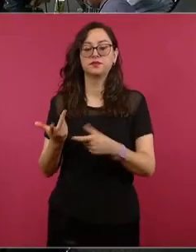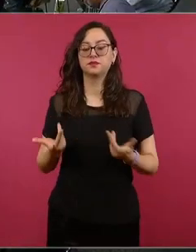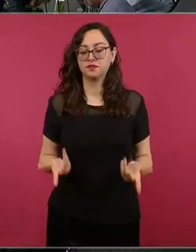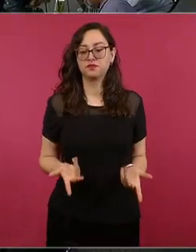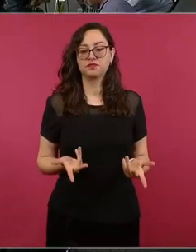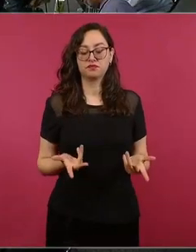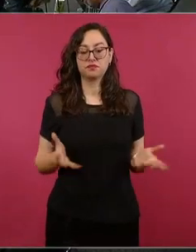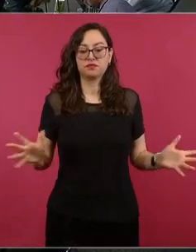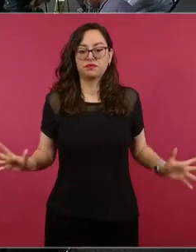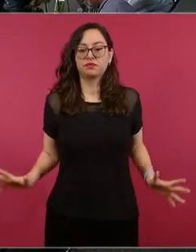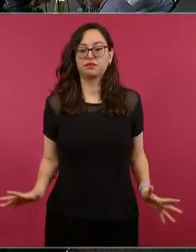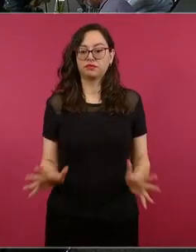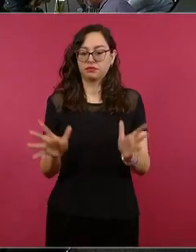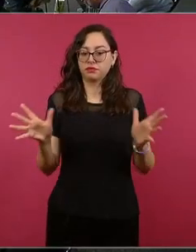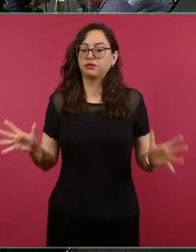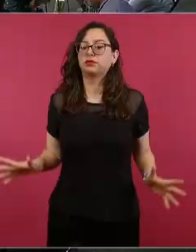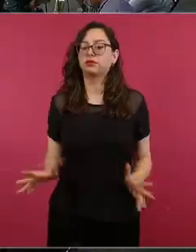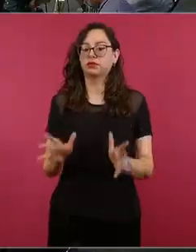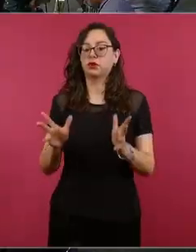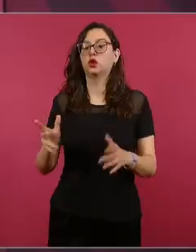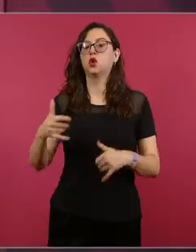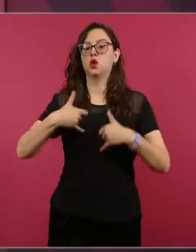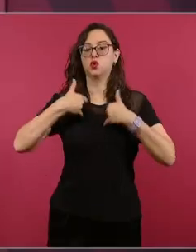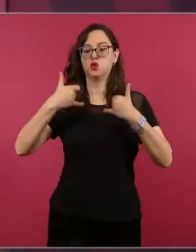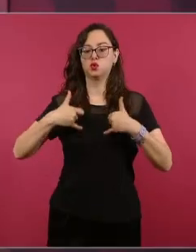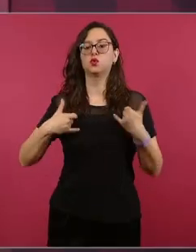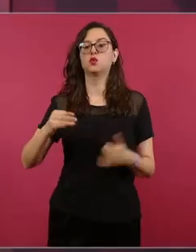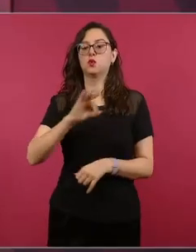seguir animando a los jóvenes a luchar